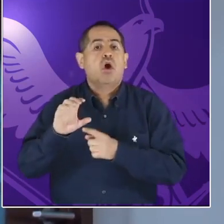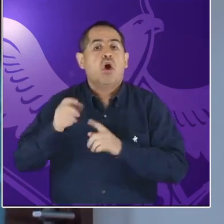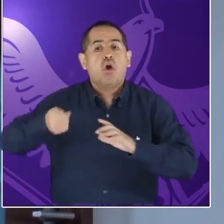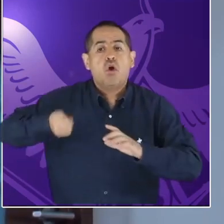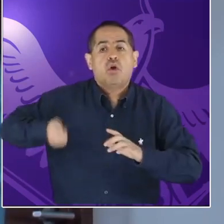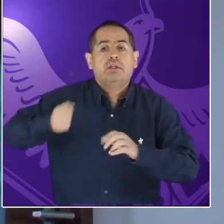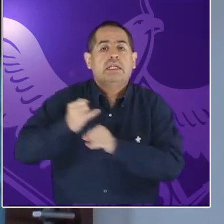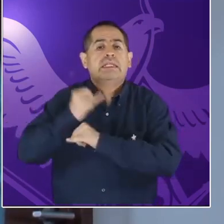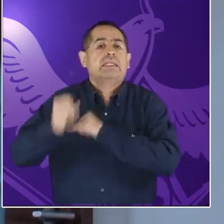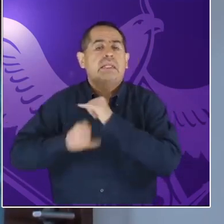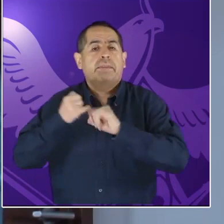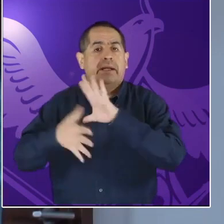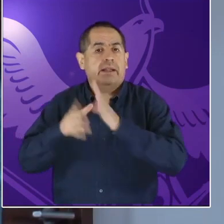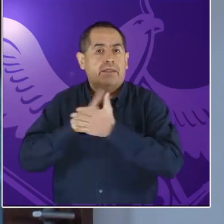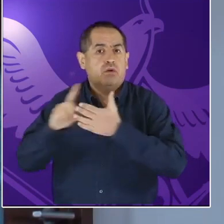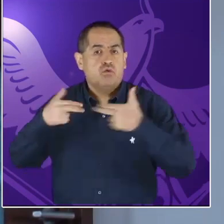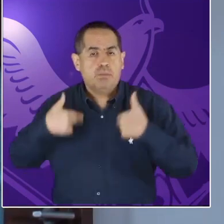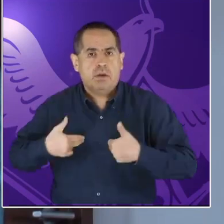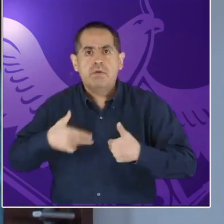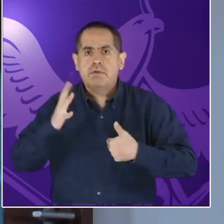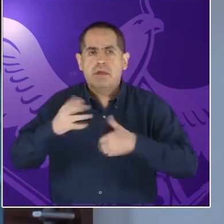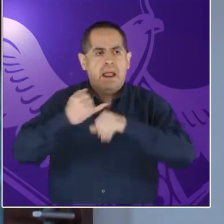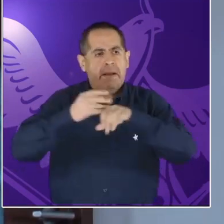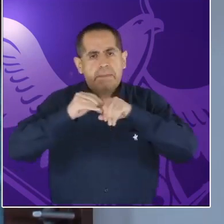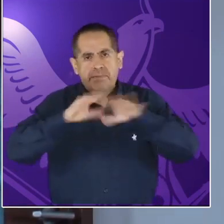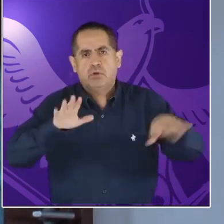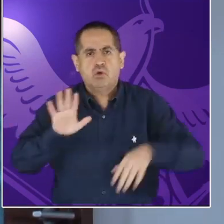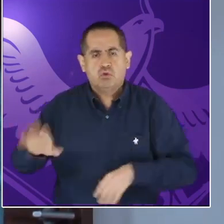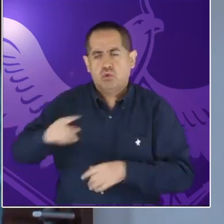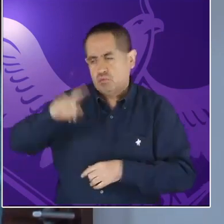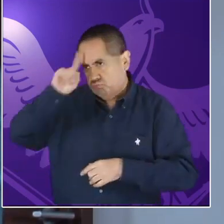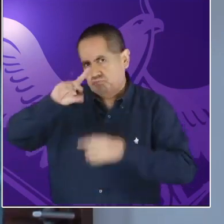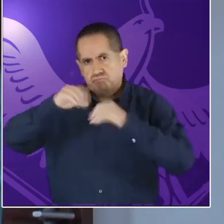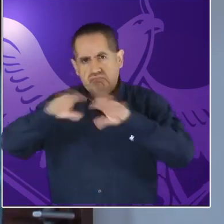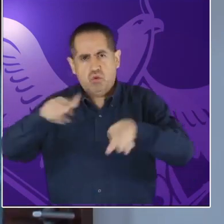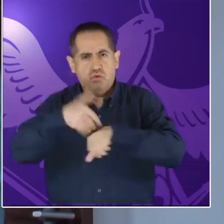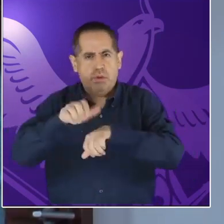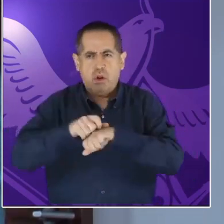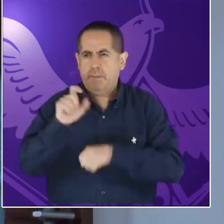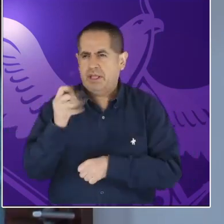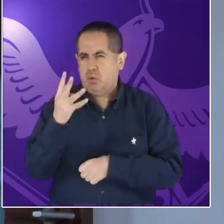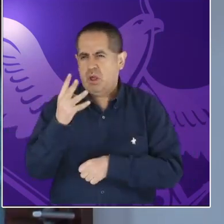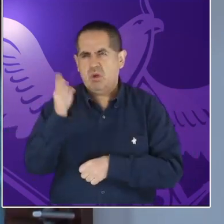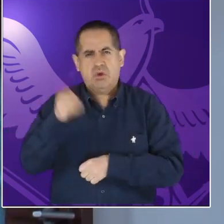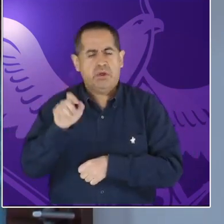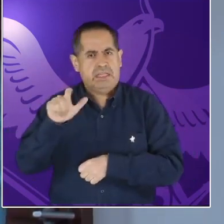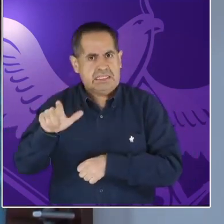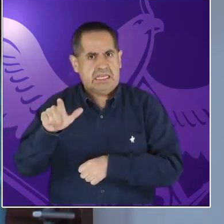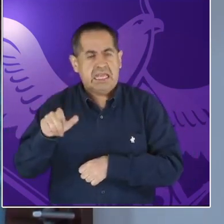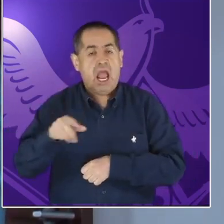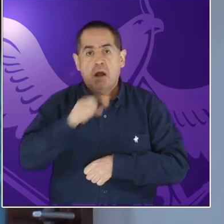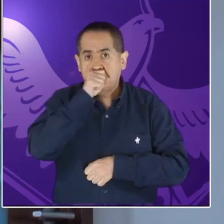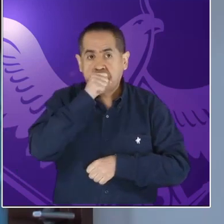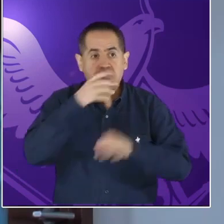año 2018, la Corte Interamericana de Derechos Humanos ha dado a conocer en su opinión consultiva